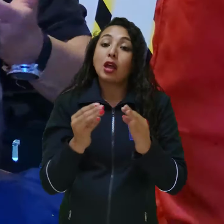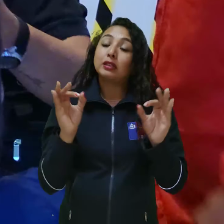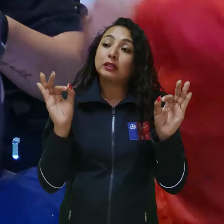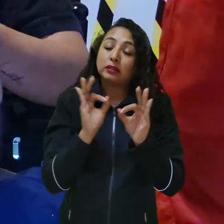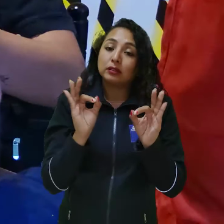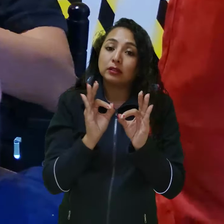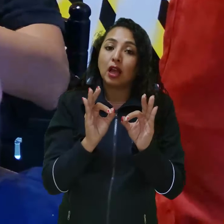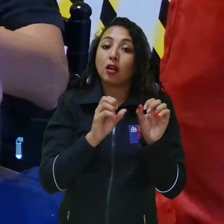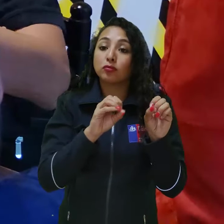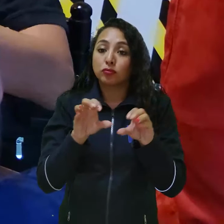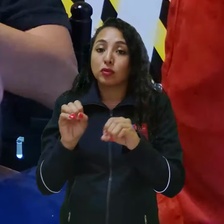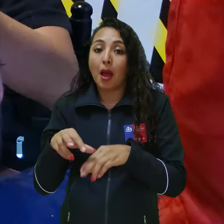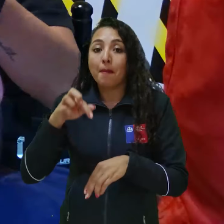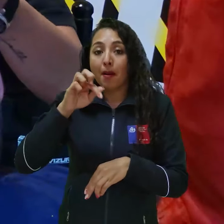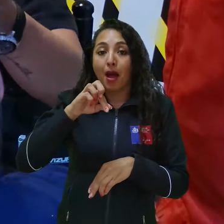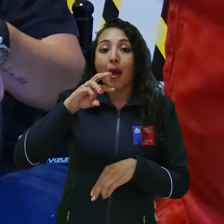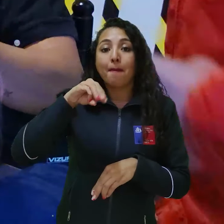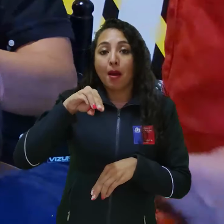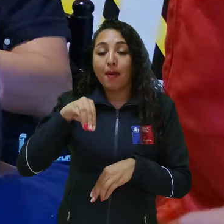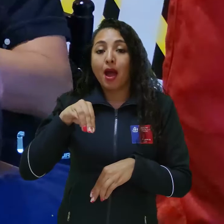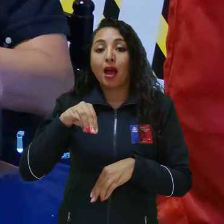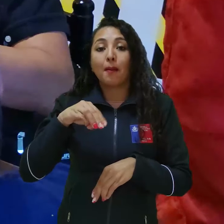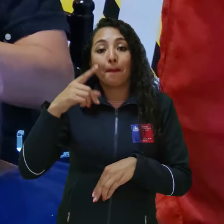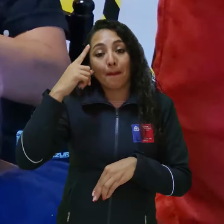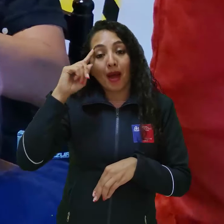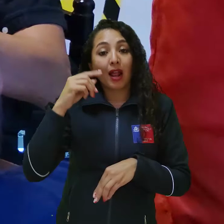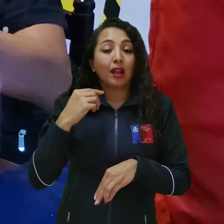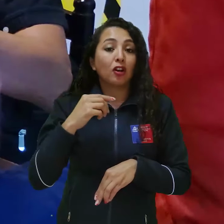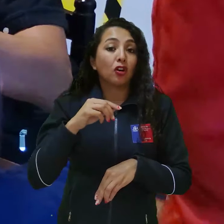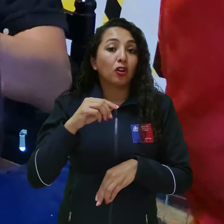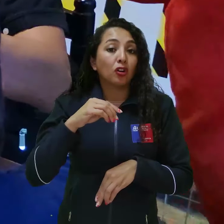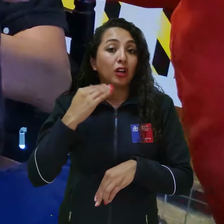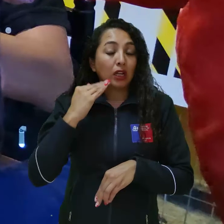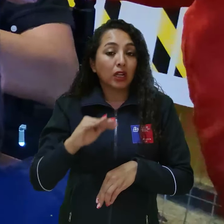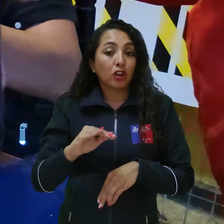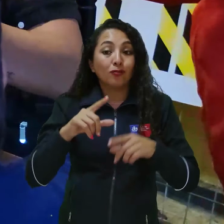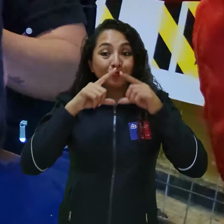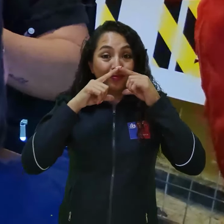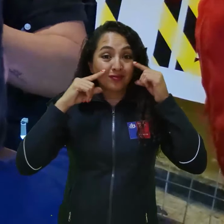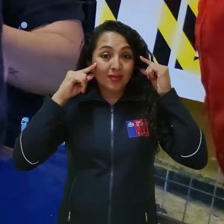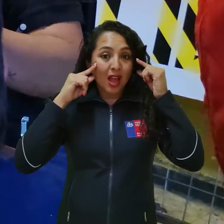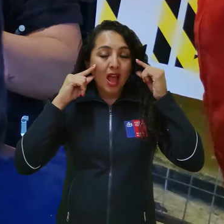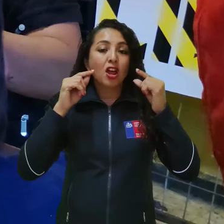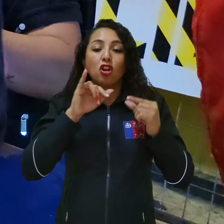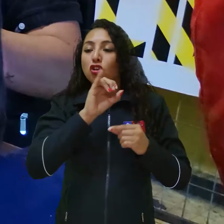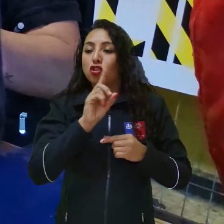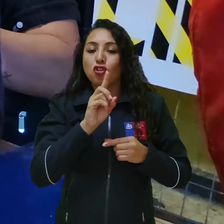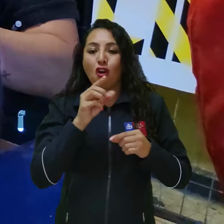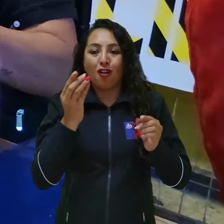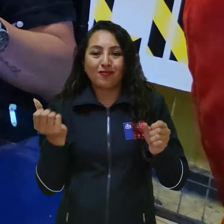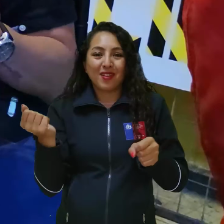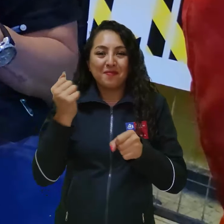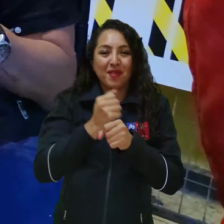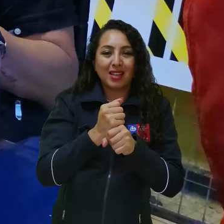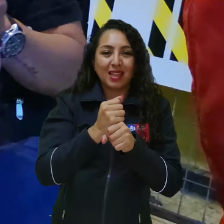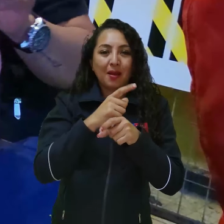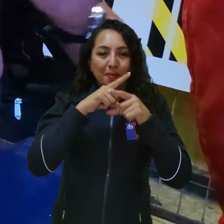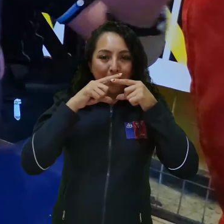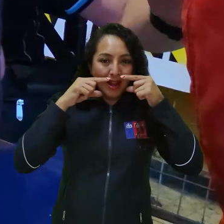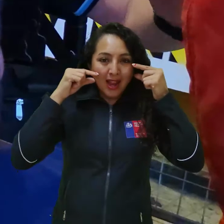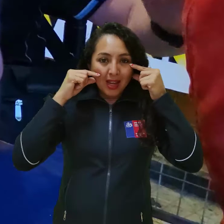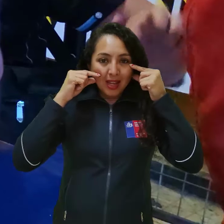Como recomendación a los padres y madres también, recordarles que el uso de la máscara de disfraz no reemplaza la mascarilla y no